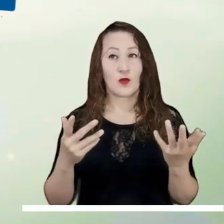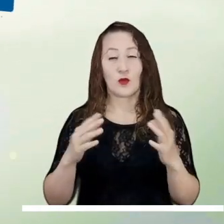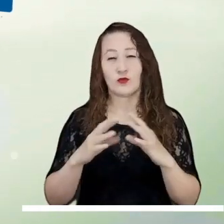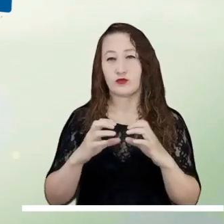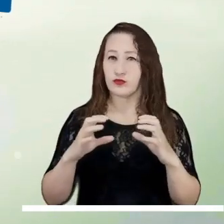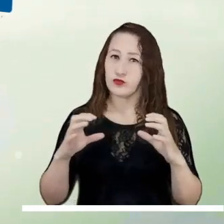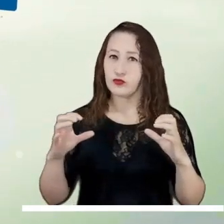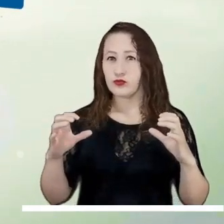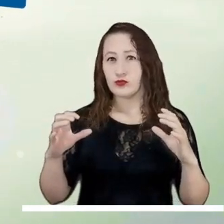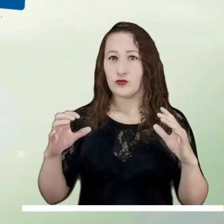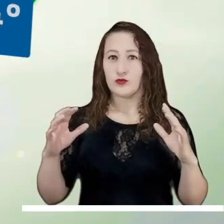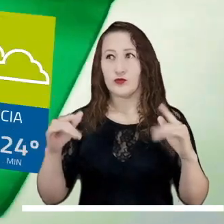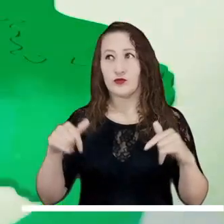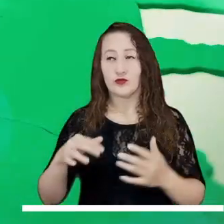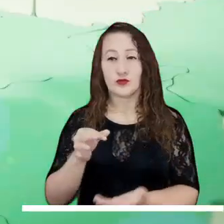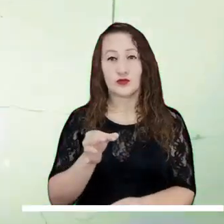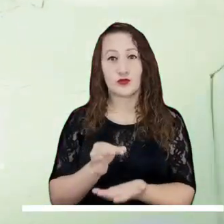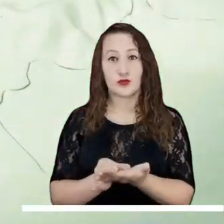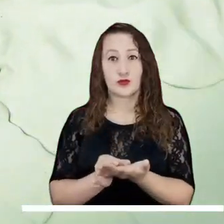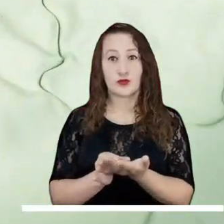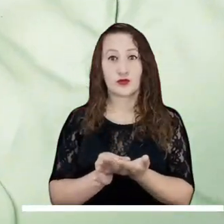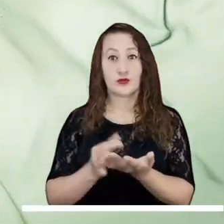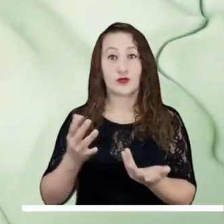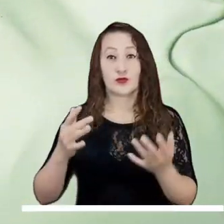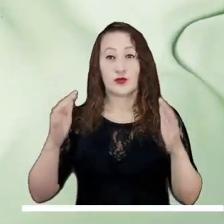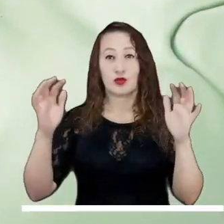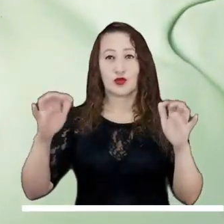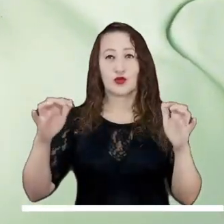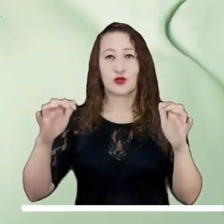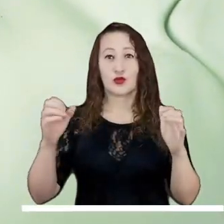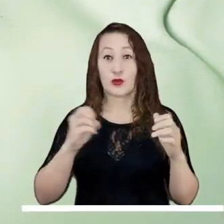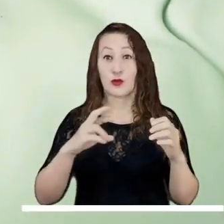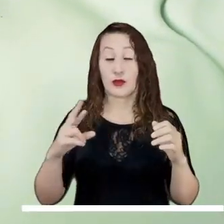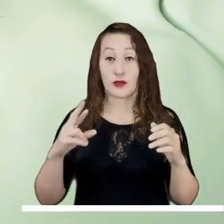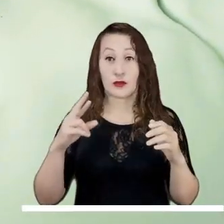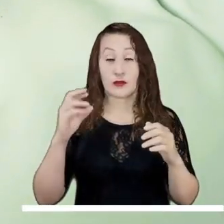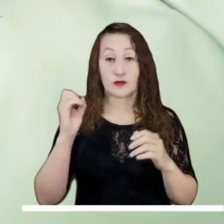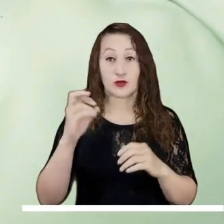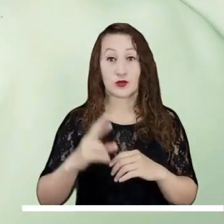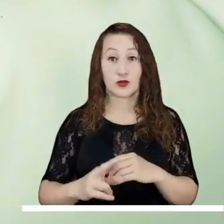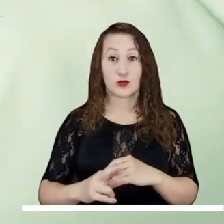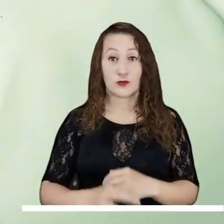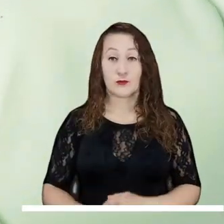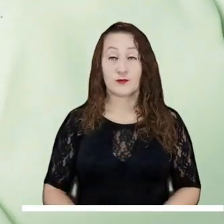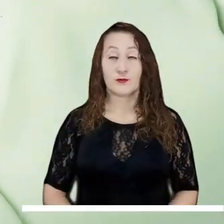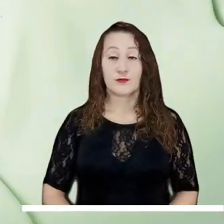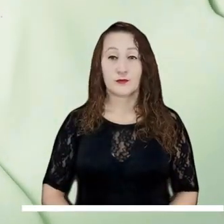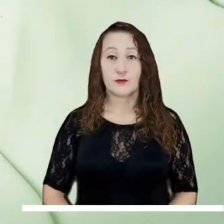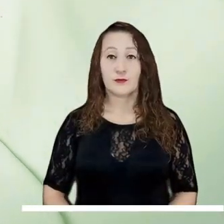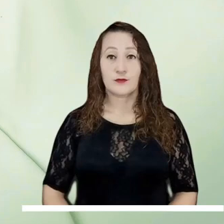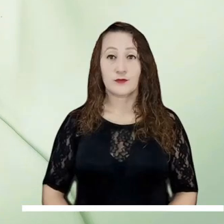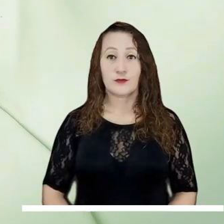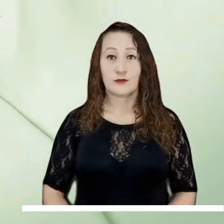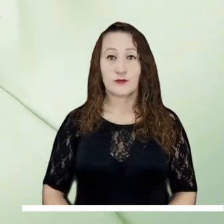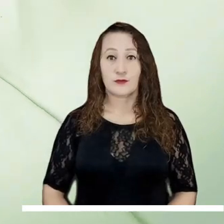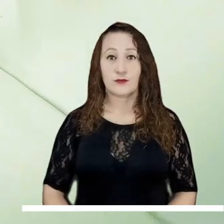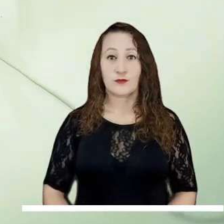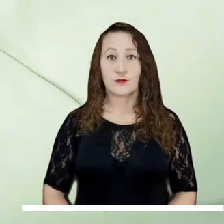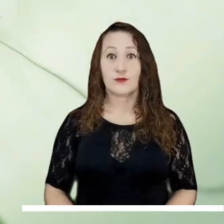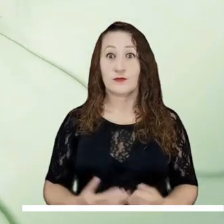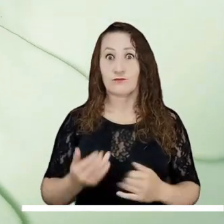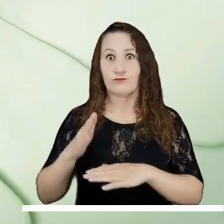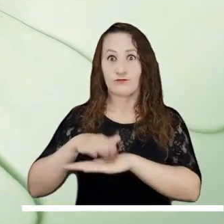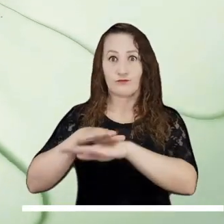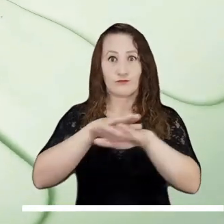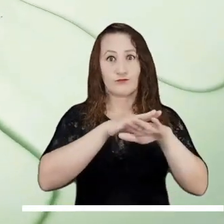Finalmente, en las horas de la mañana, se prevén condiciones entre seminubladas y encapotadas en la capital, con posibles lluvias en el oriente y sur de